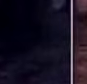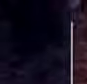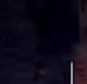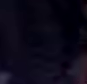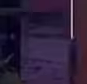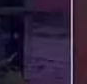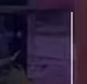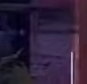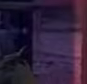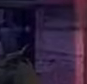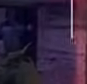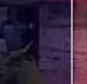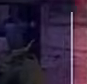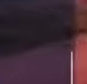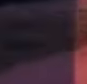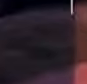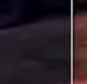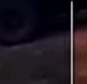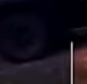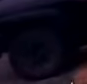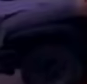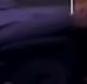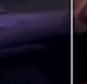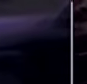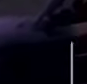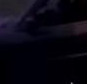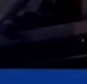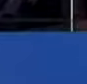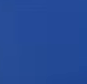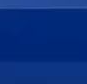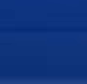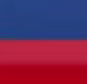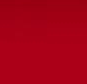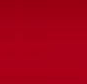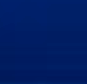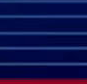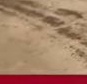Desarticularon la banda del Nabor.